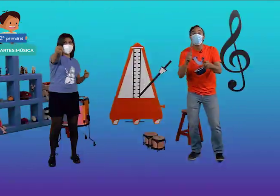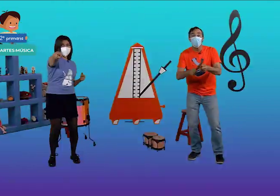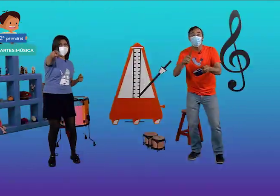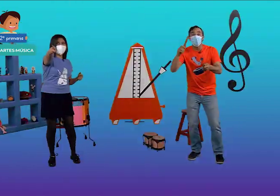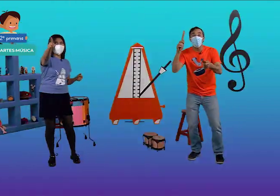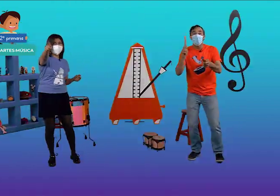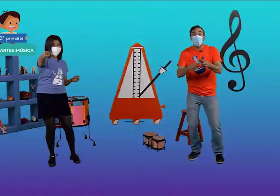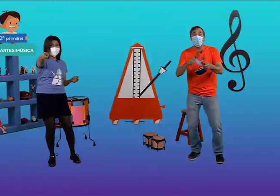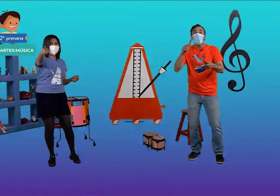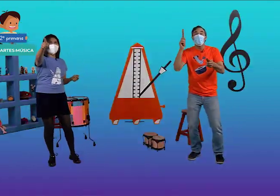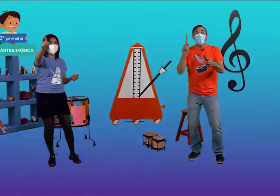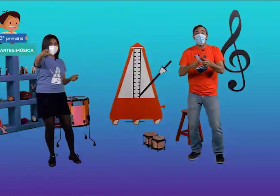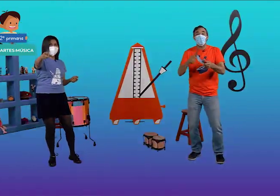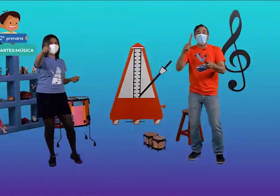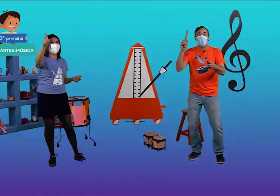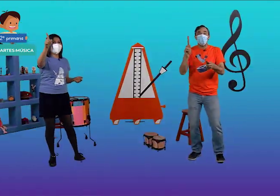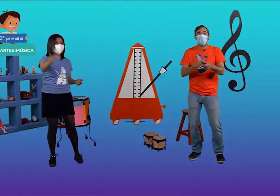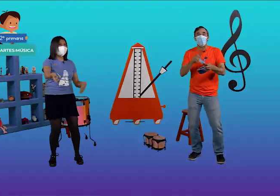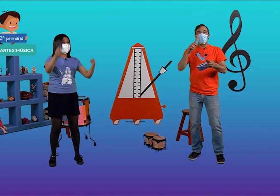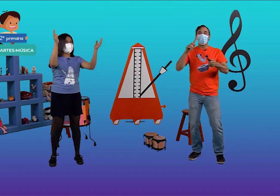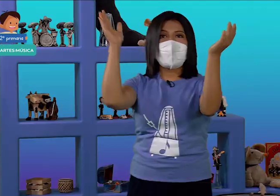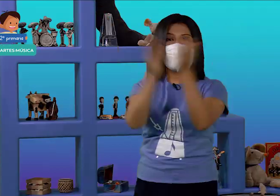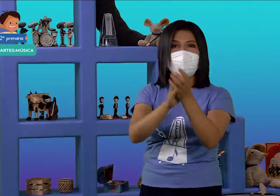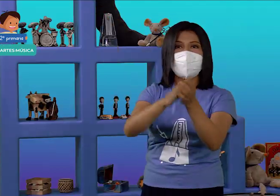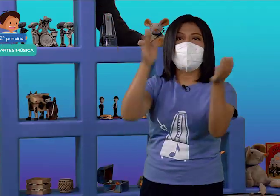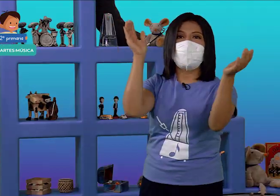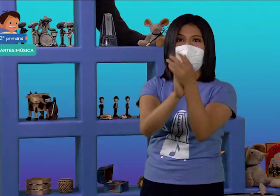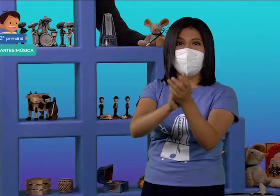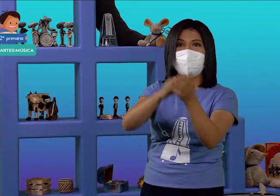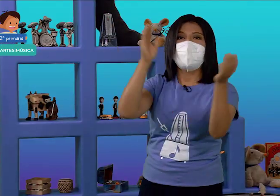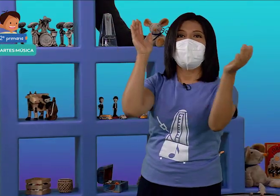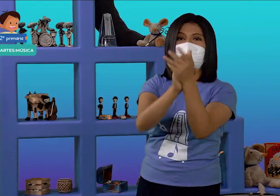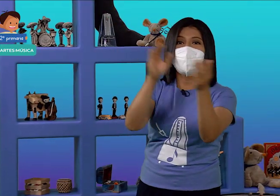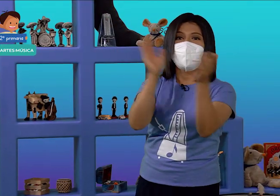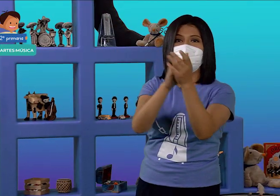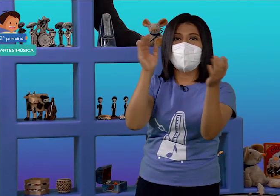Ahora ustedes. Ta, ta, ta, ta.